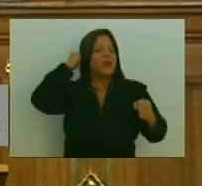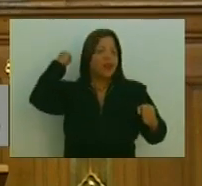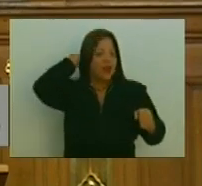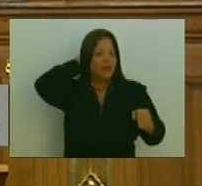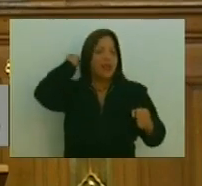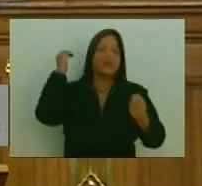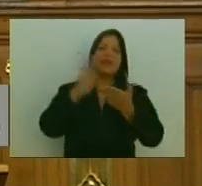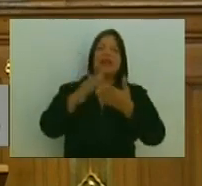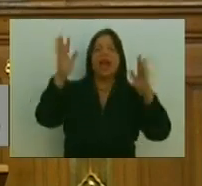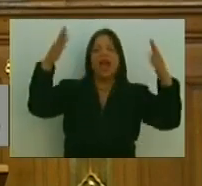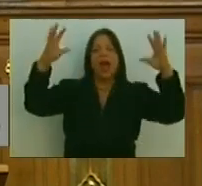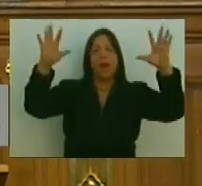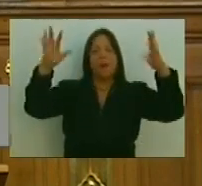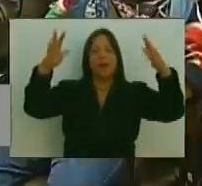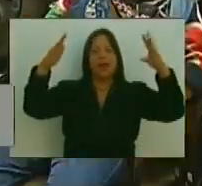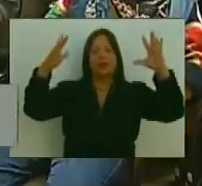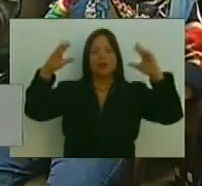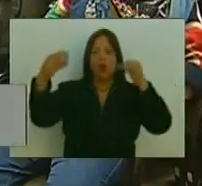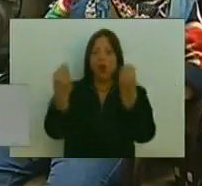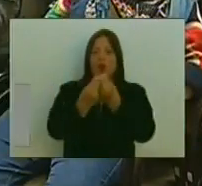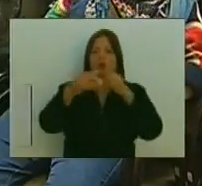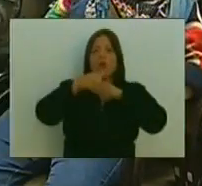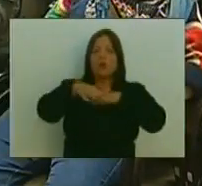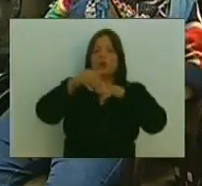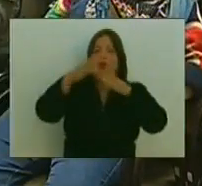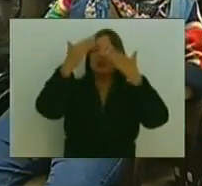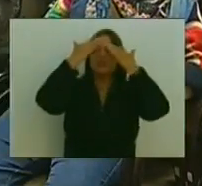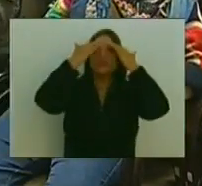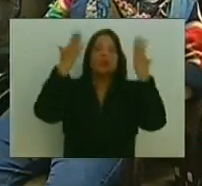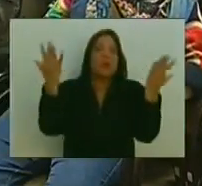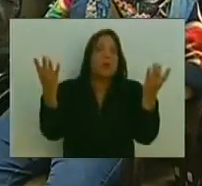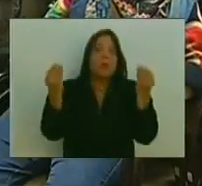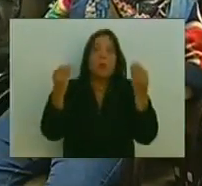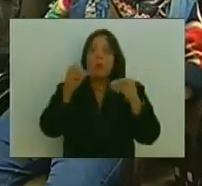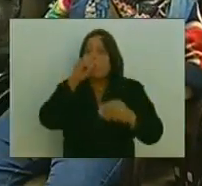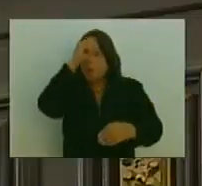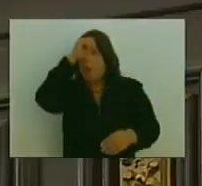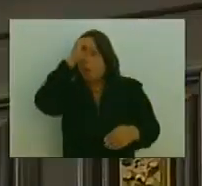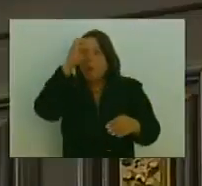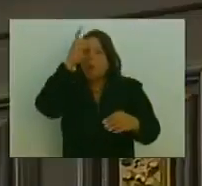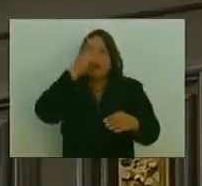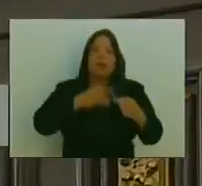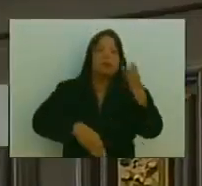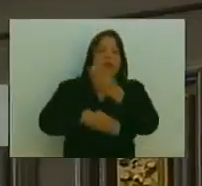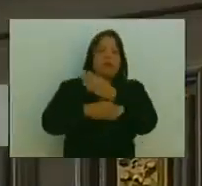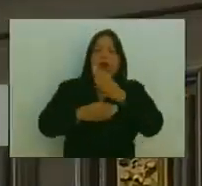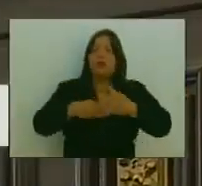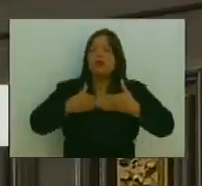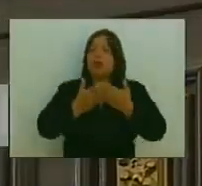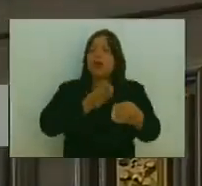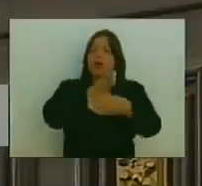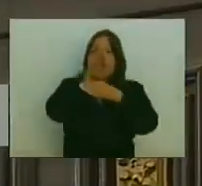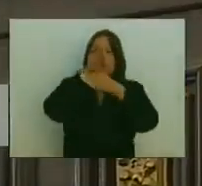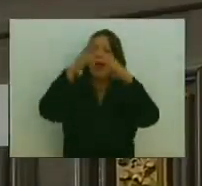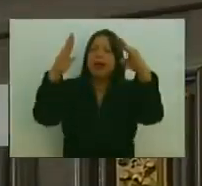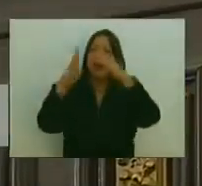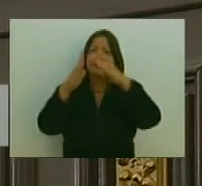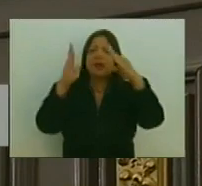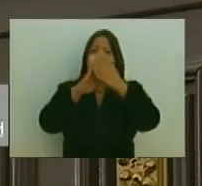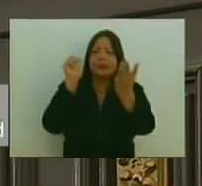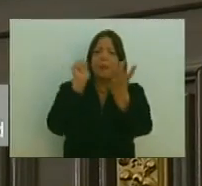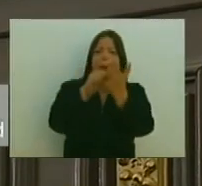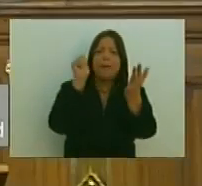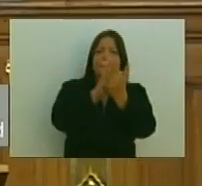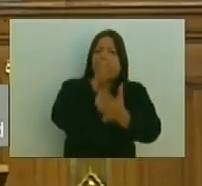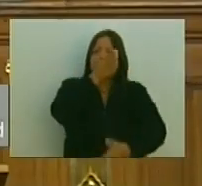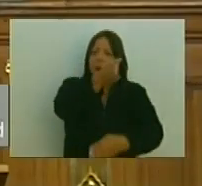aplauso, hermanos que sin saber mucho o poco del tema de discapacidad lo dieron todo, dieron el alma,